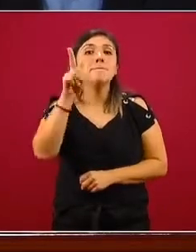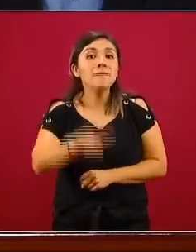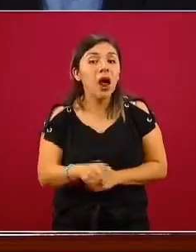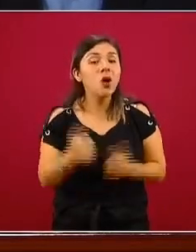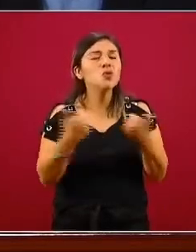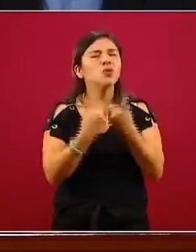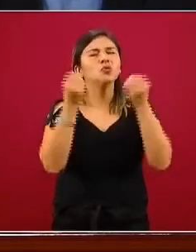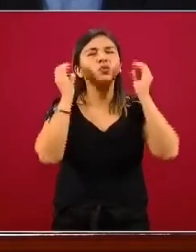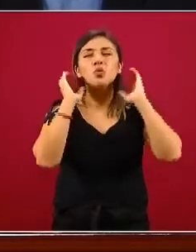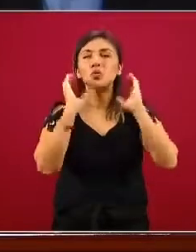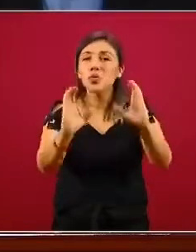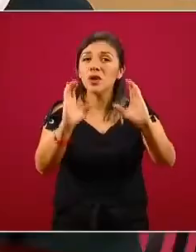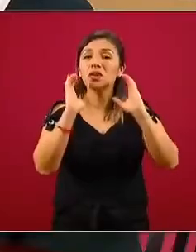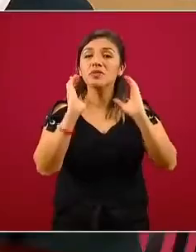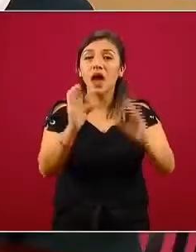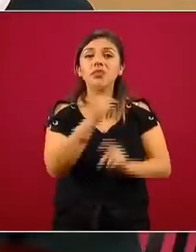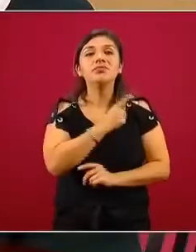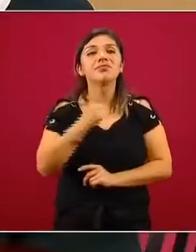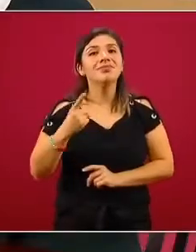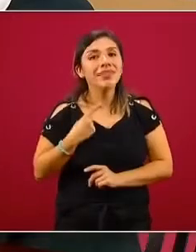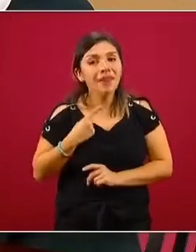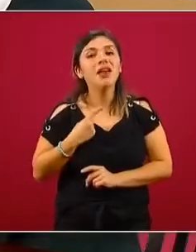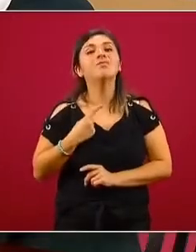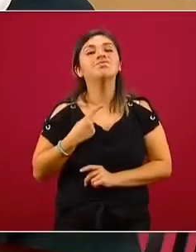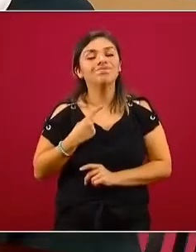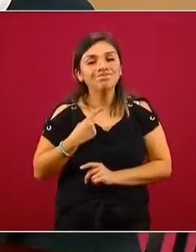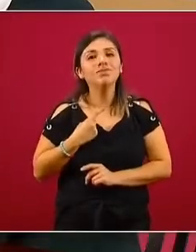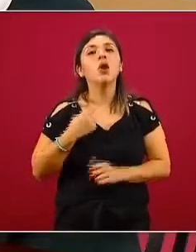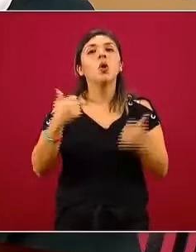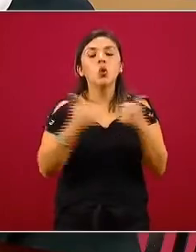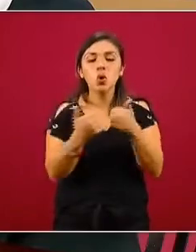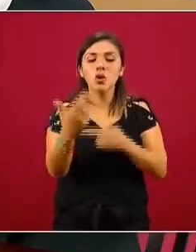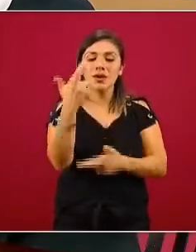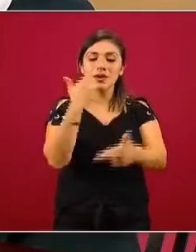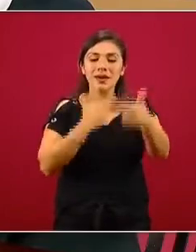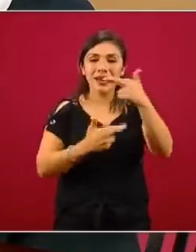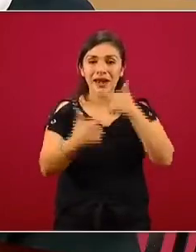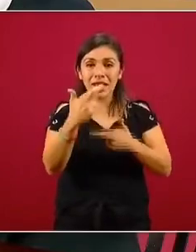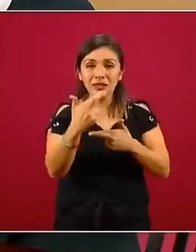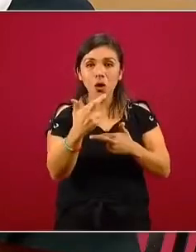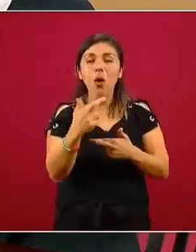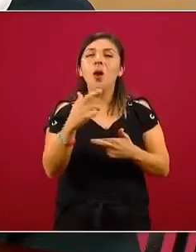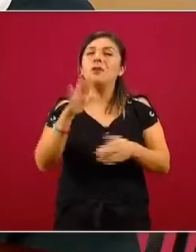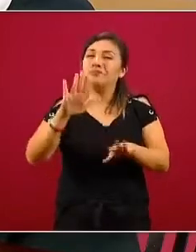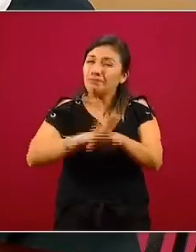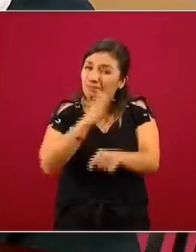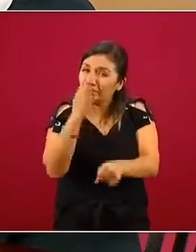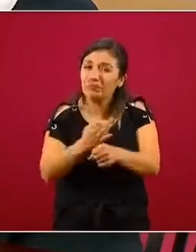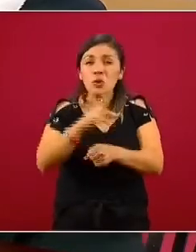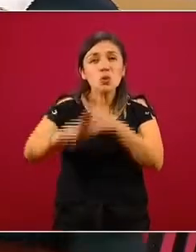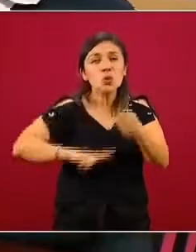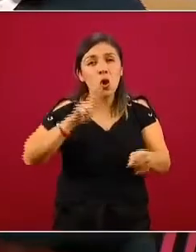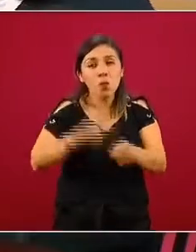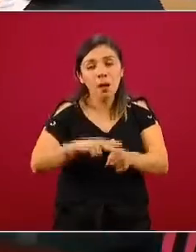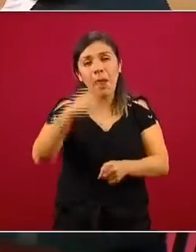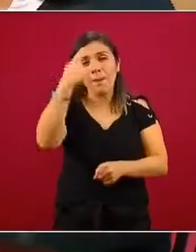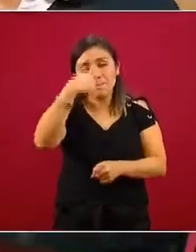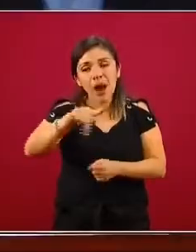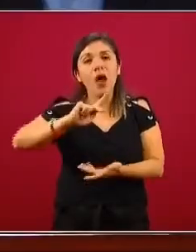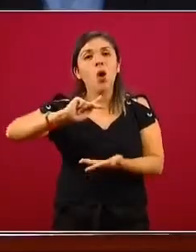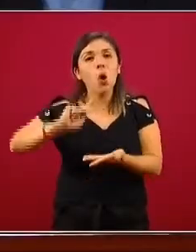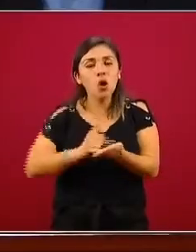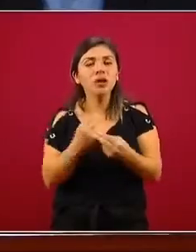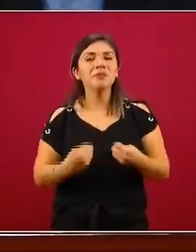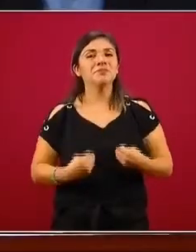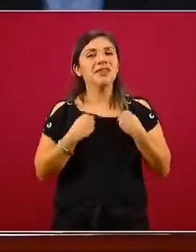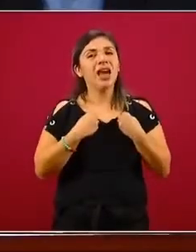extraordinariamente cuidadosa tenemos que hacer un regreso a cierta normalidad para poder reactivar la